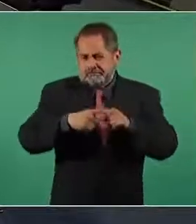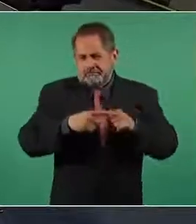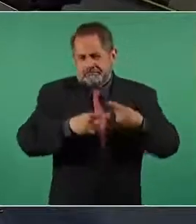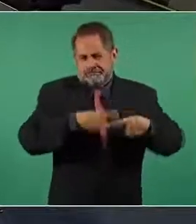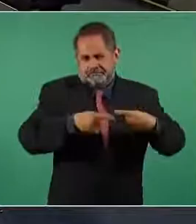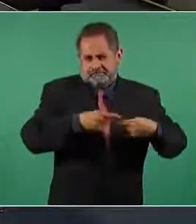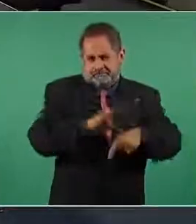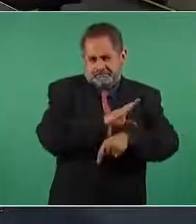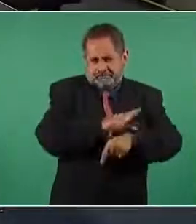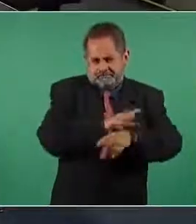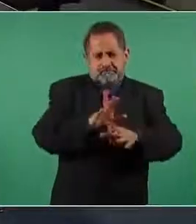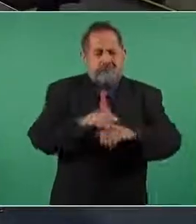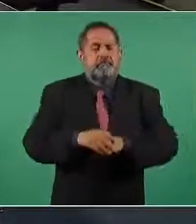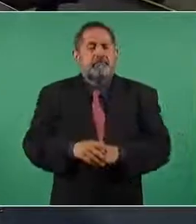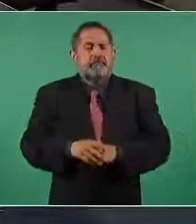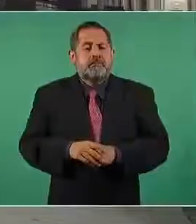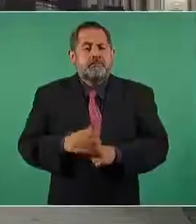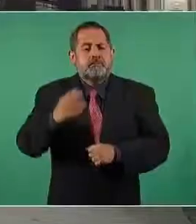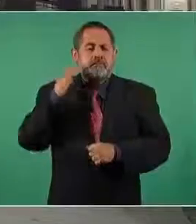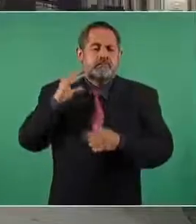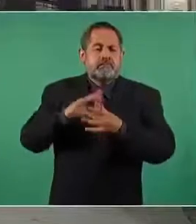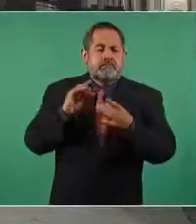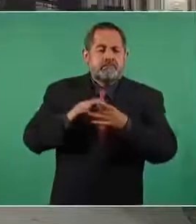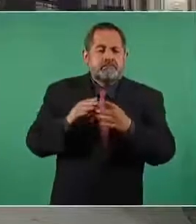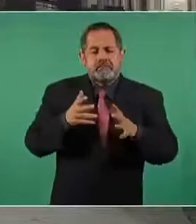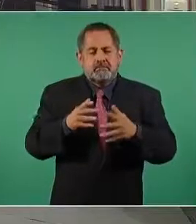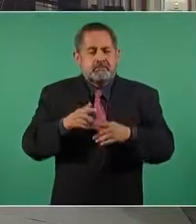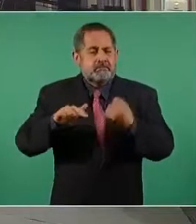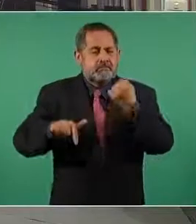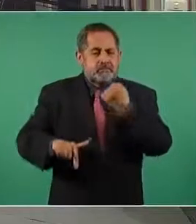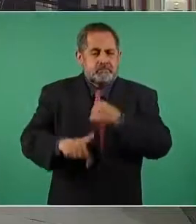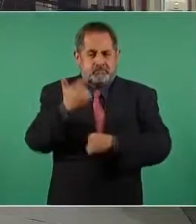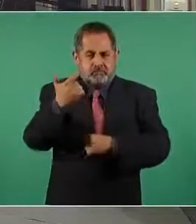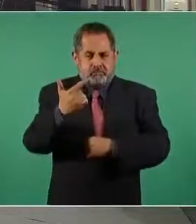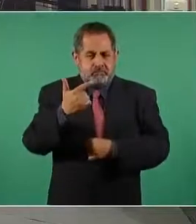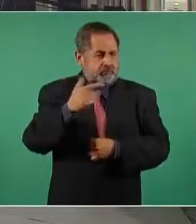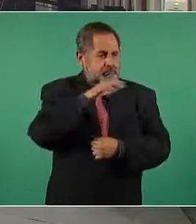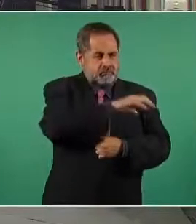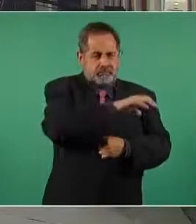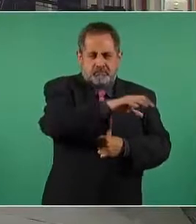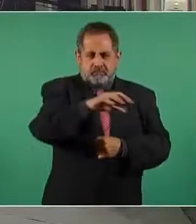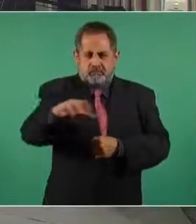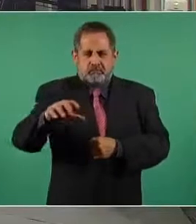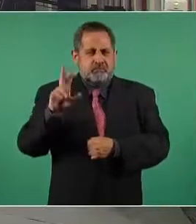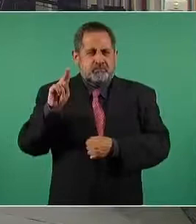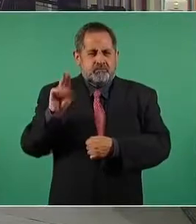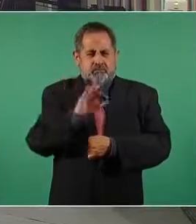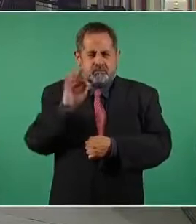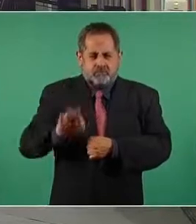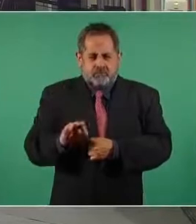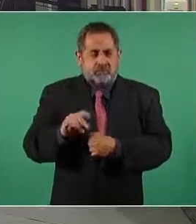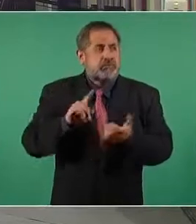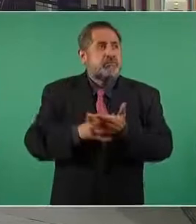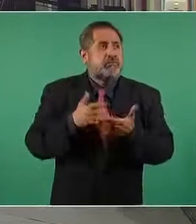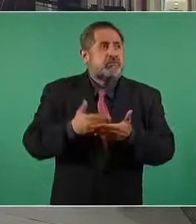semanas de Protección Civil que estaban como al 12 presas al 80% de su capacidad. Hoy ya se habla de